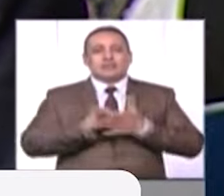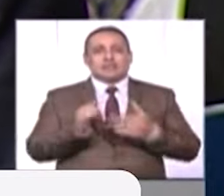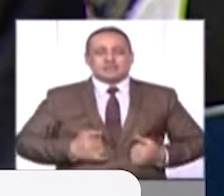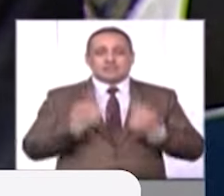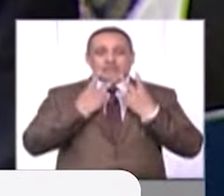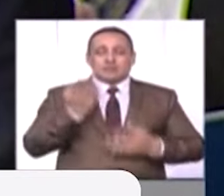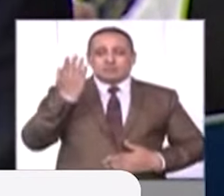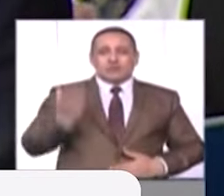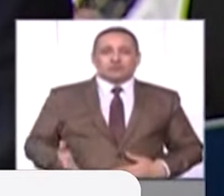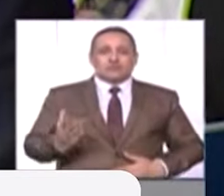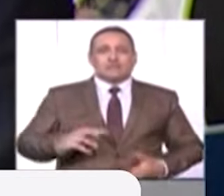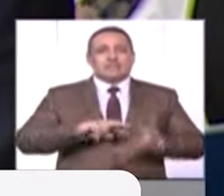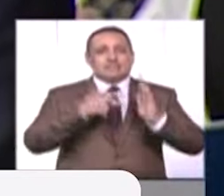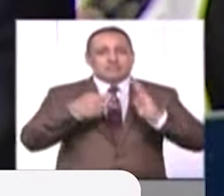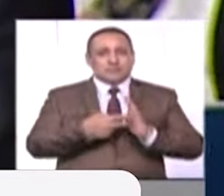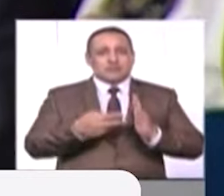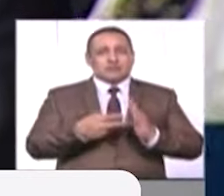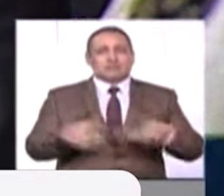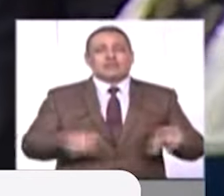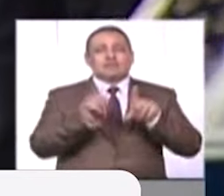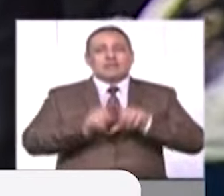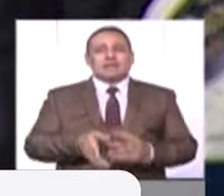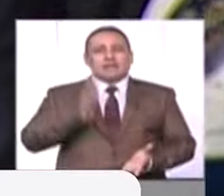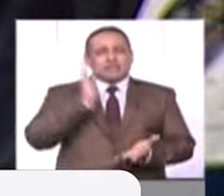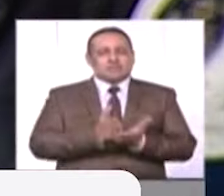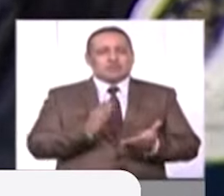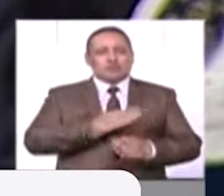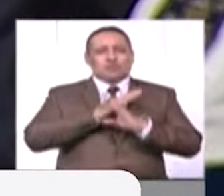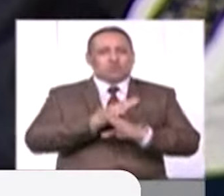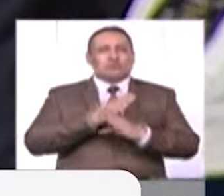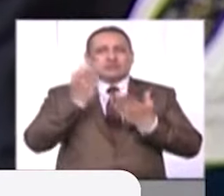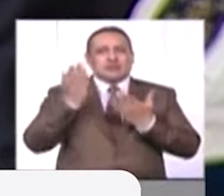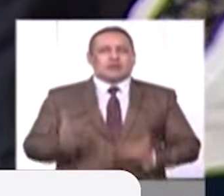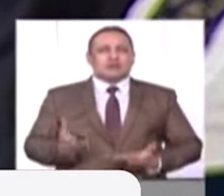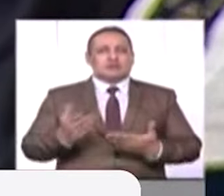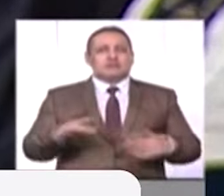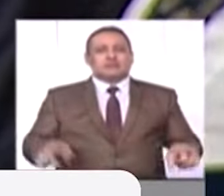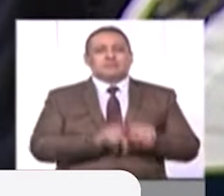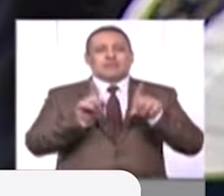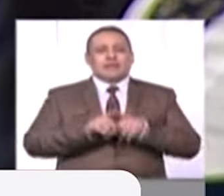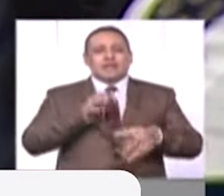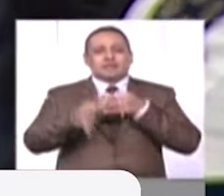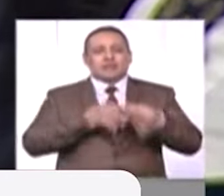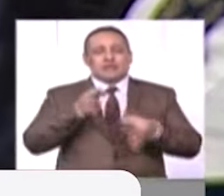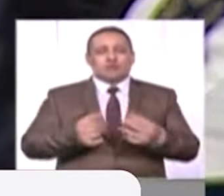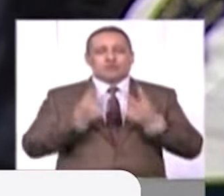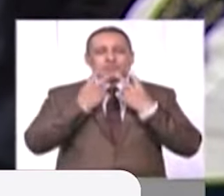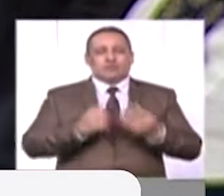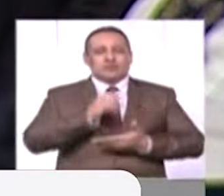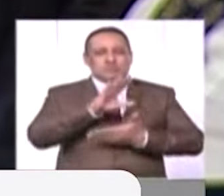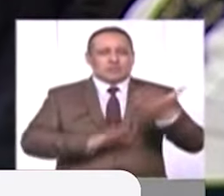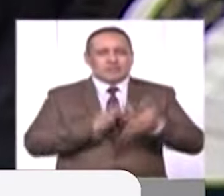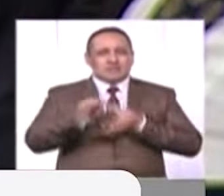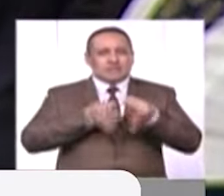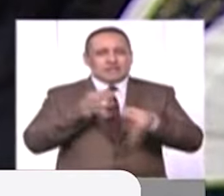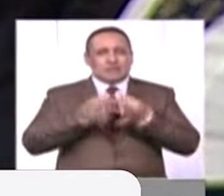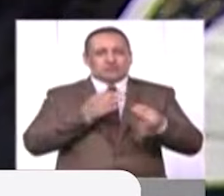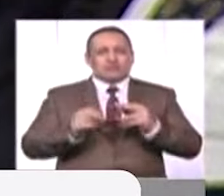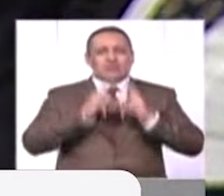Justicia habría incurrido en una falta grave. Es por ello que hoy se va a ver el tema de su remoción y